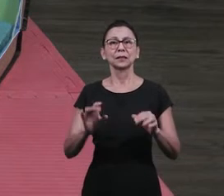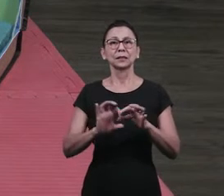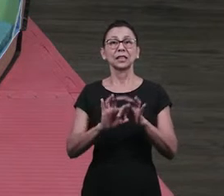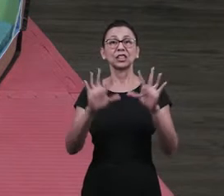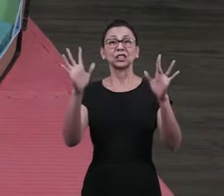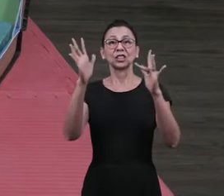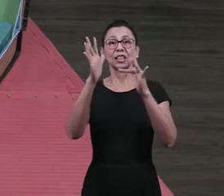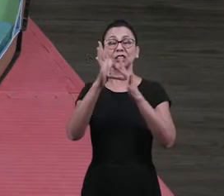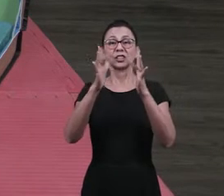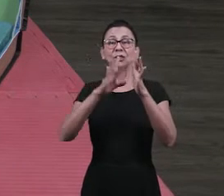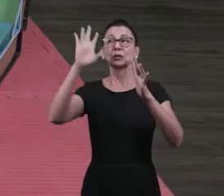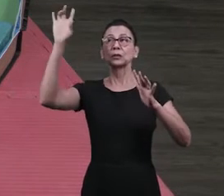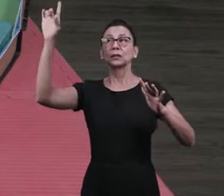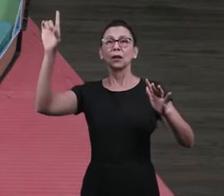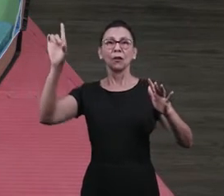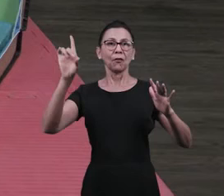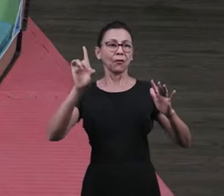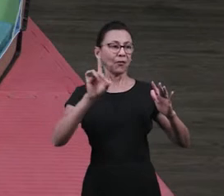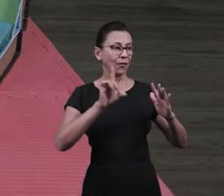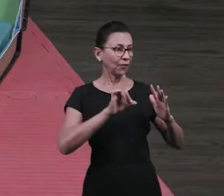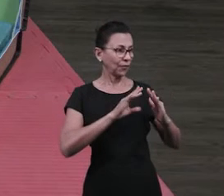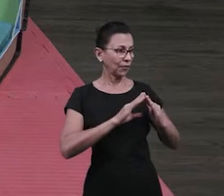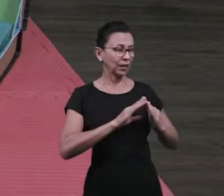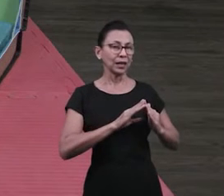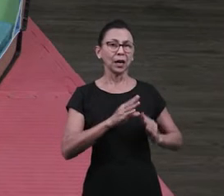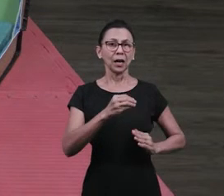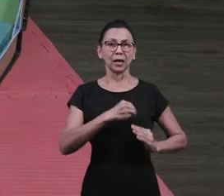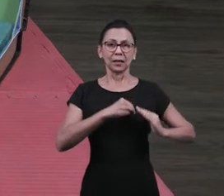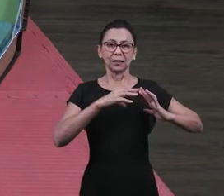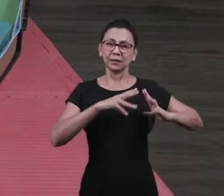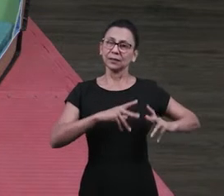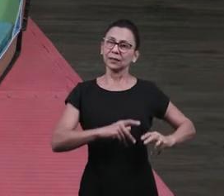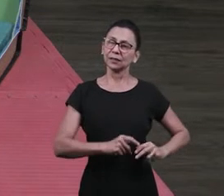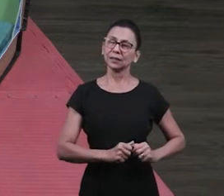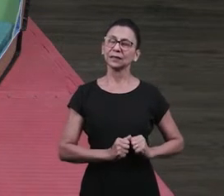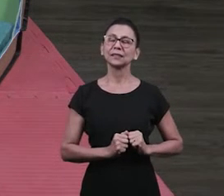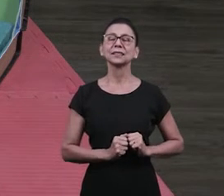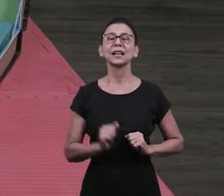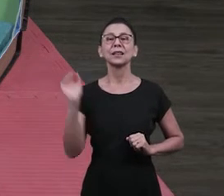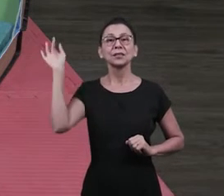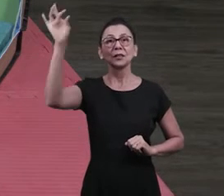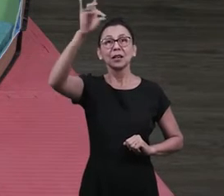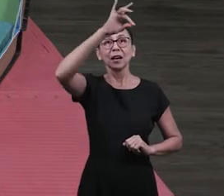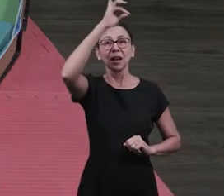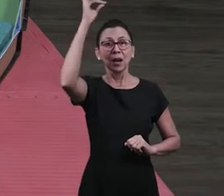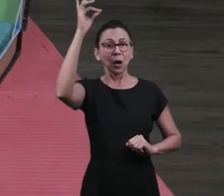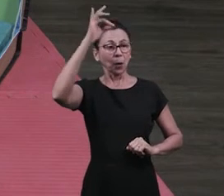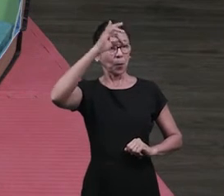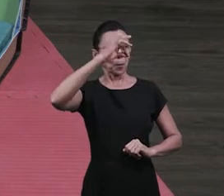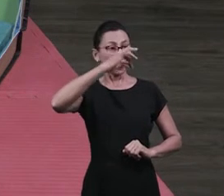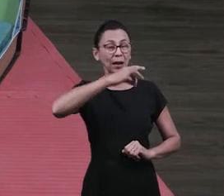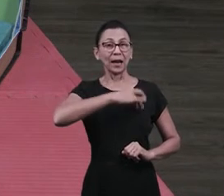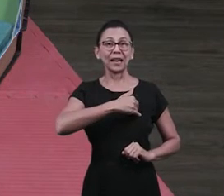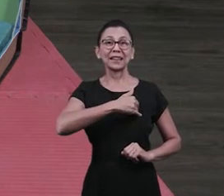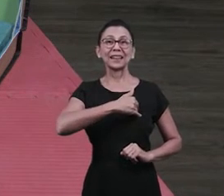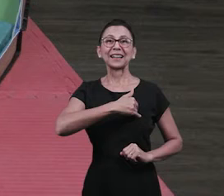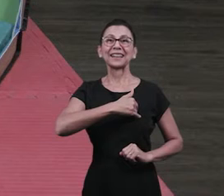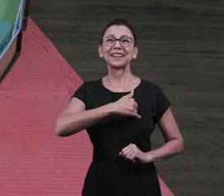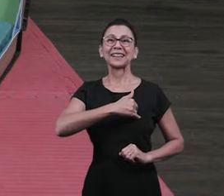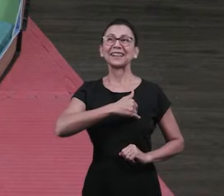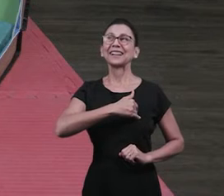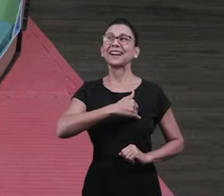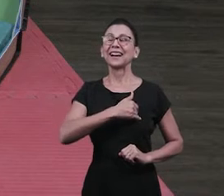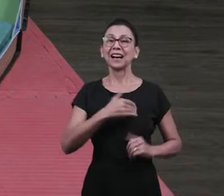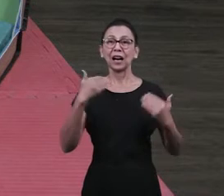tu corazón, Él limpia el corazón de los pecados, Él nos da de su Espíritu Santo y ahí nosotros podemos decir